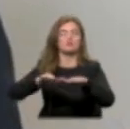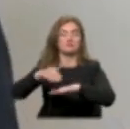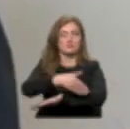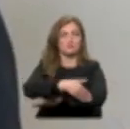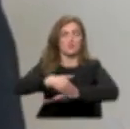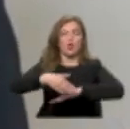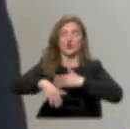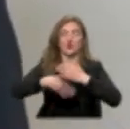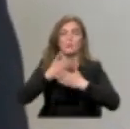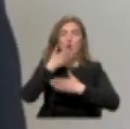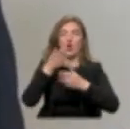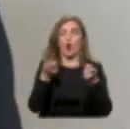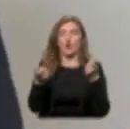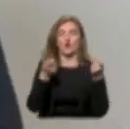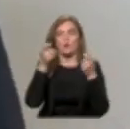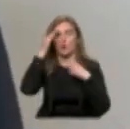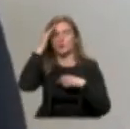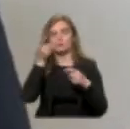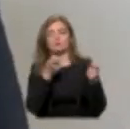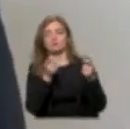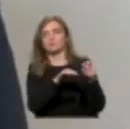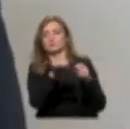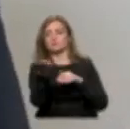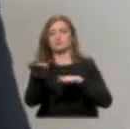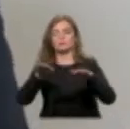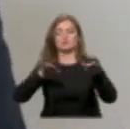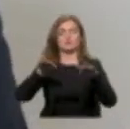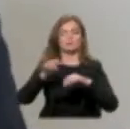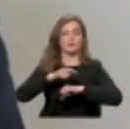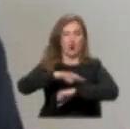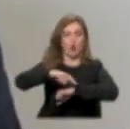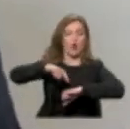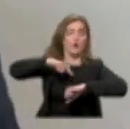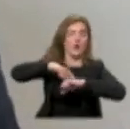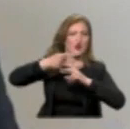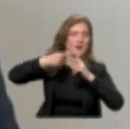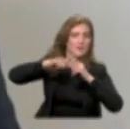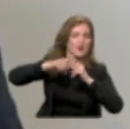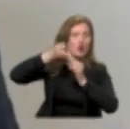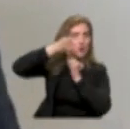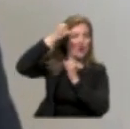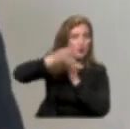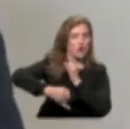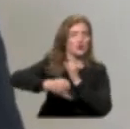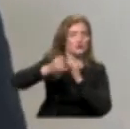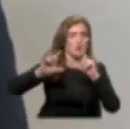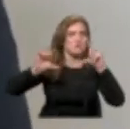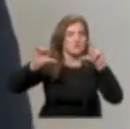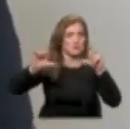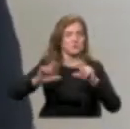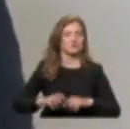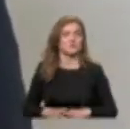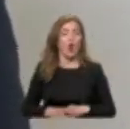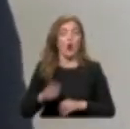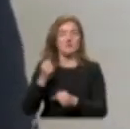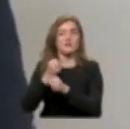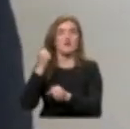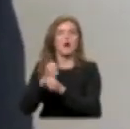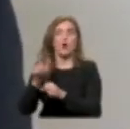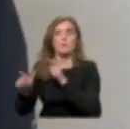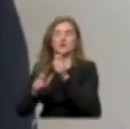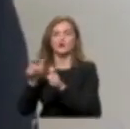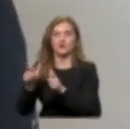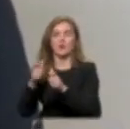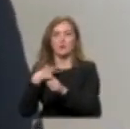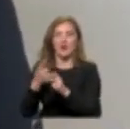de la ciudad y además el marcar una asignación horaria para el inicio y finalización de las jornadas laborales que